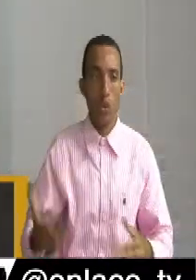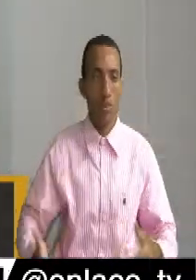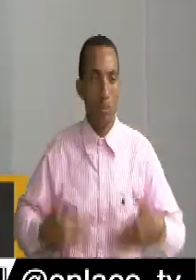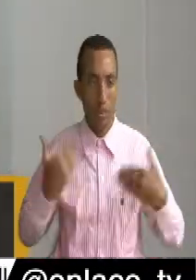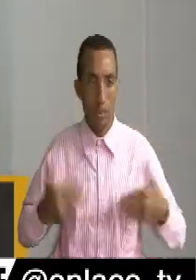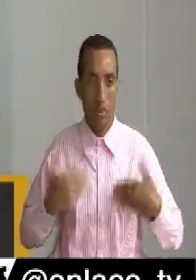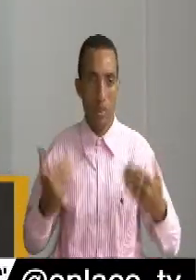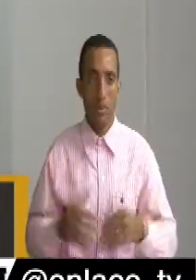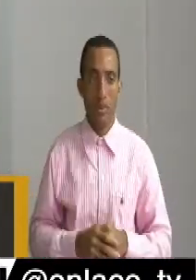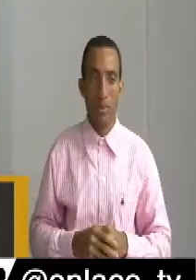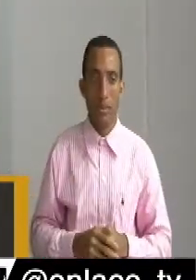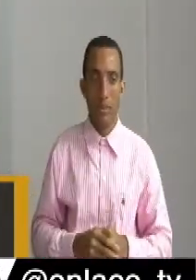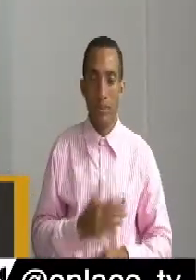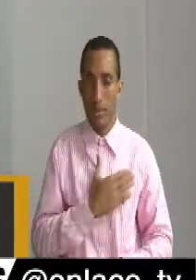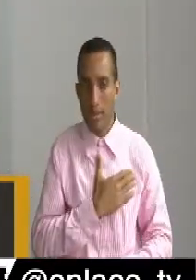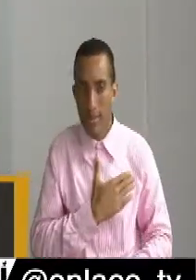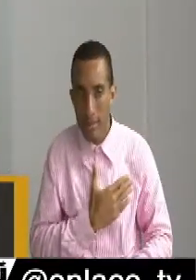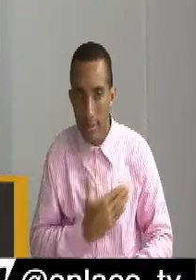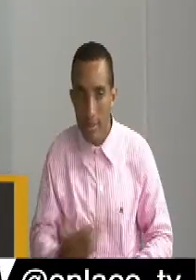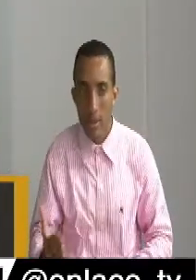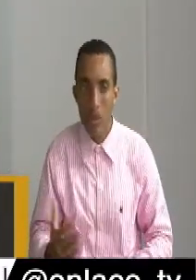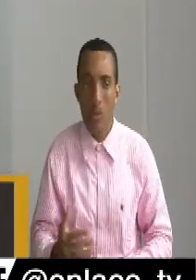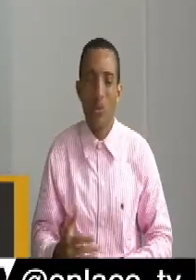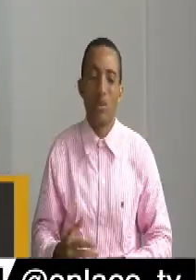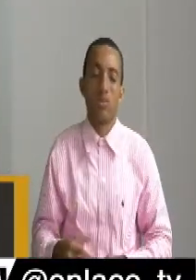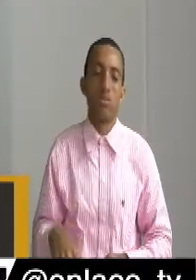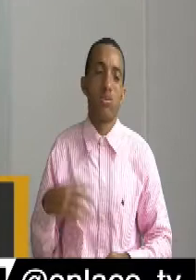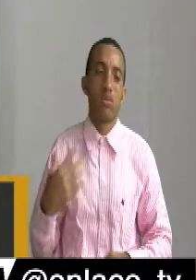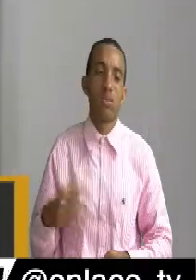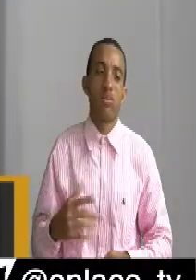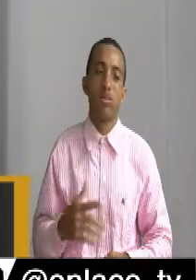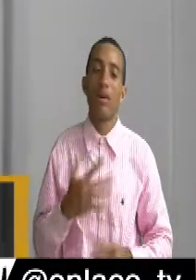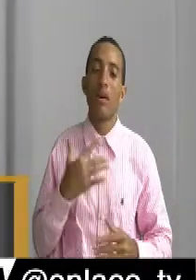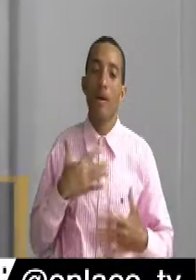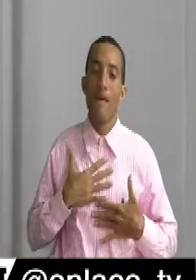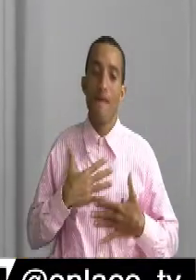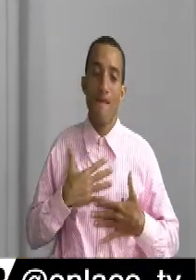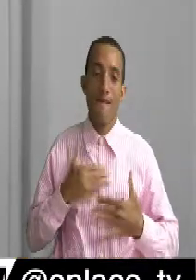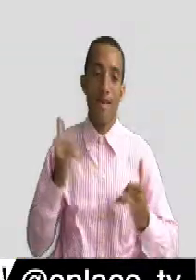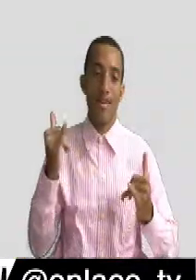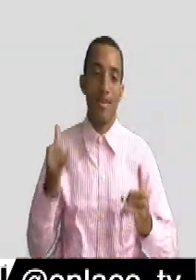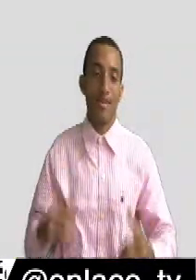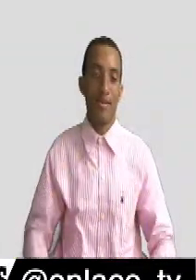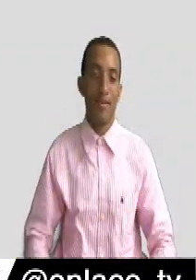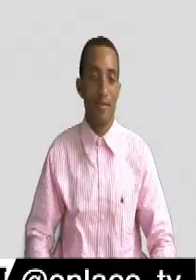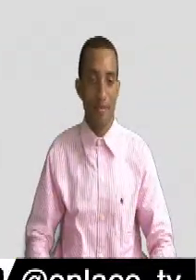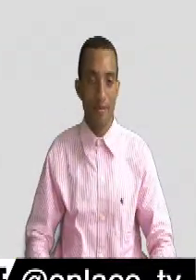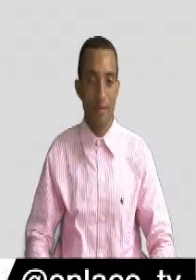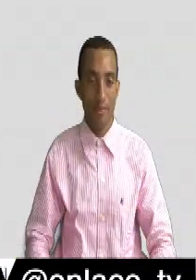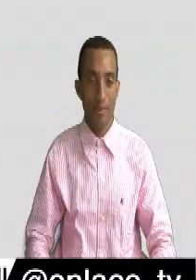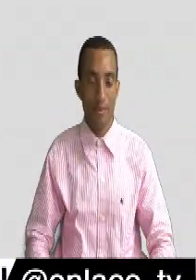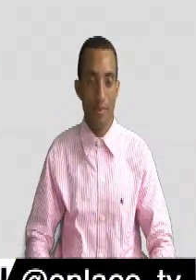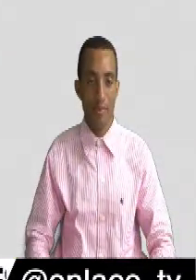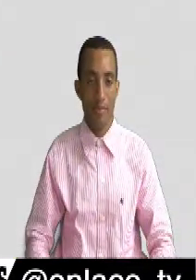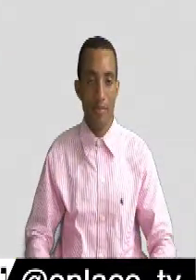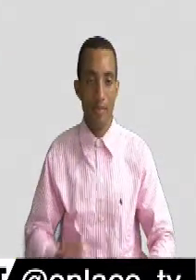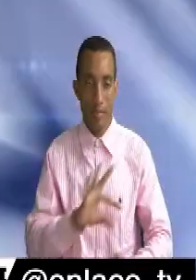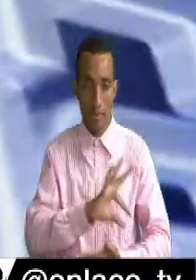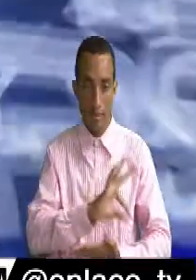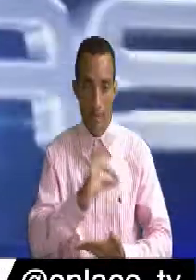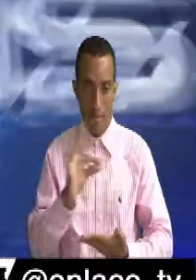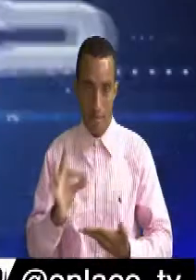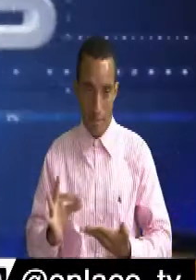Ser voluntaria es para mí lo máximo, me hace muy feliz. Con el patrocinio de Impala